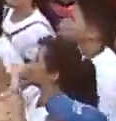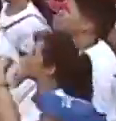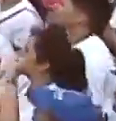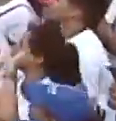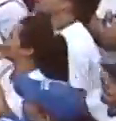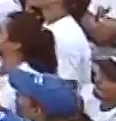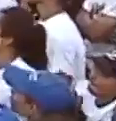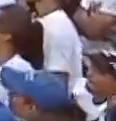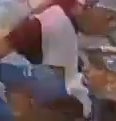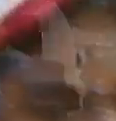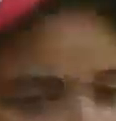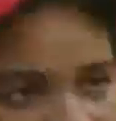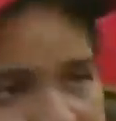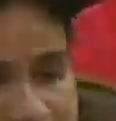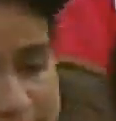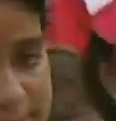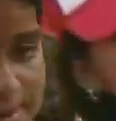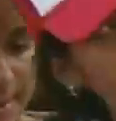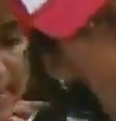amónico